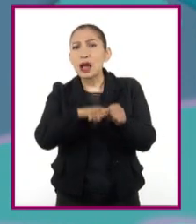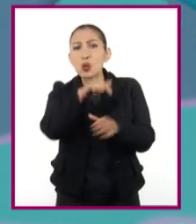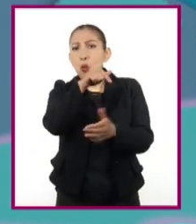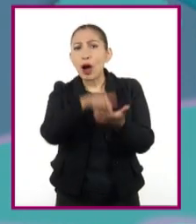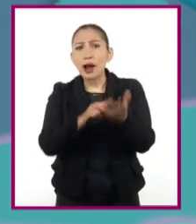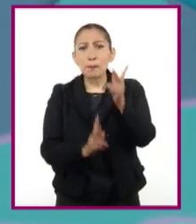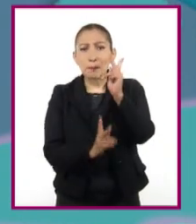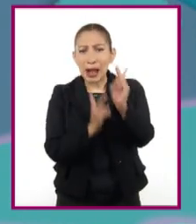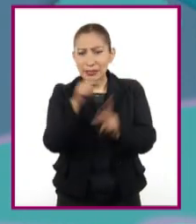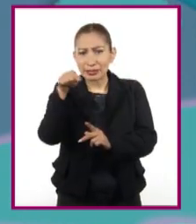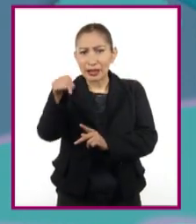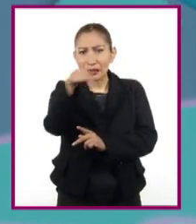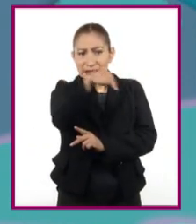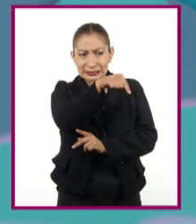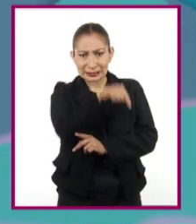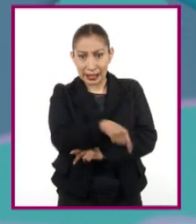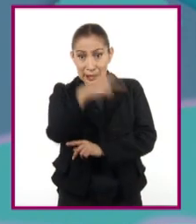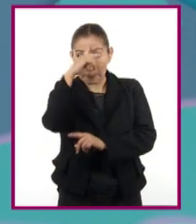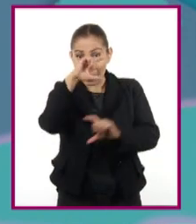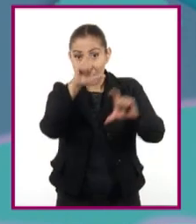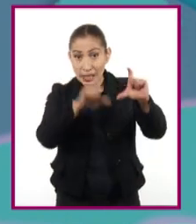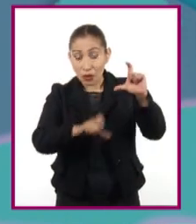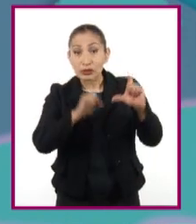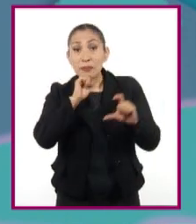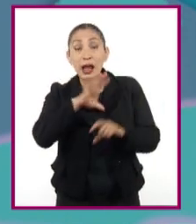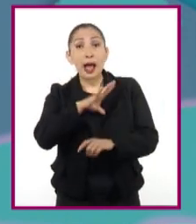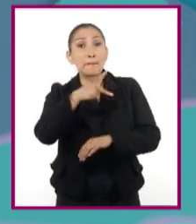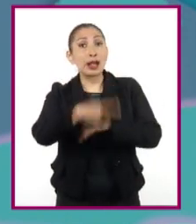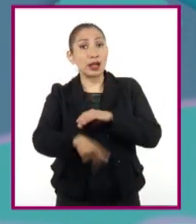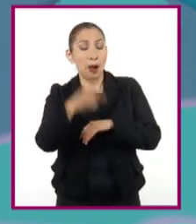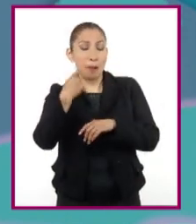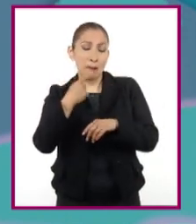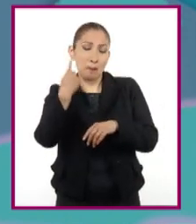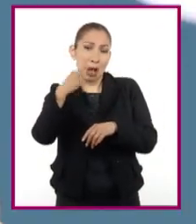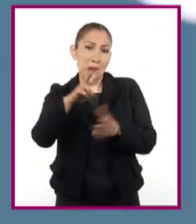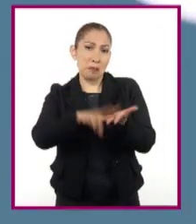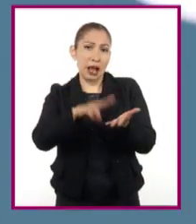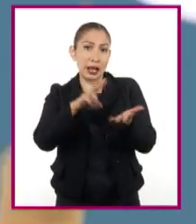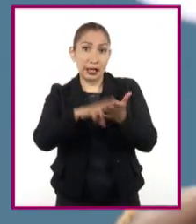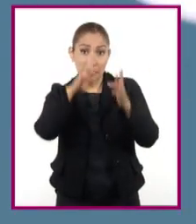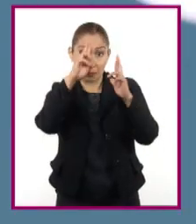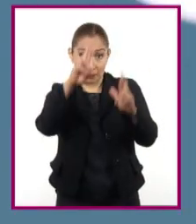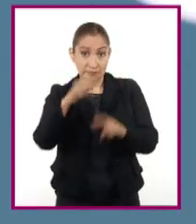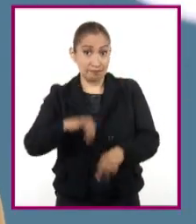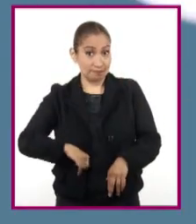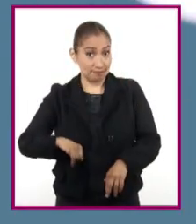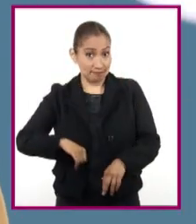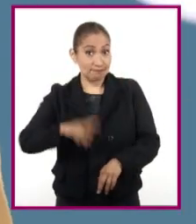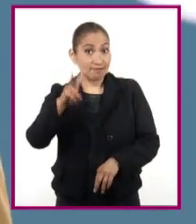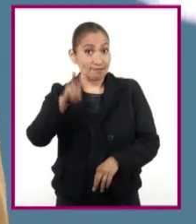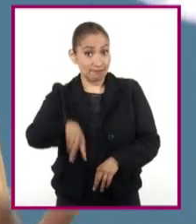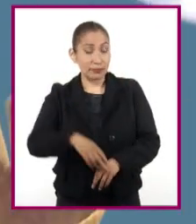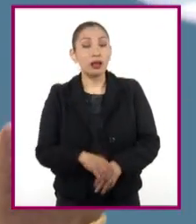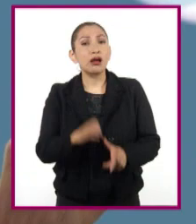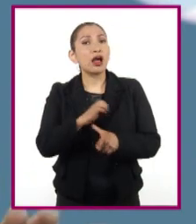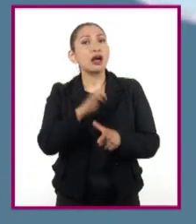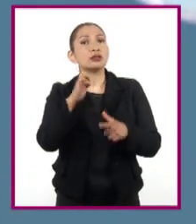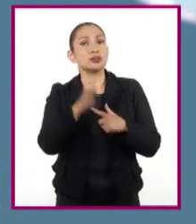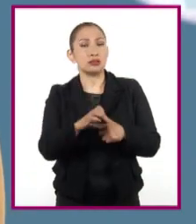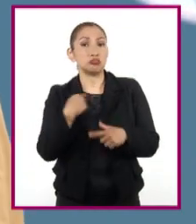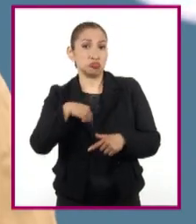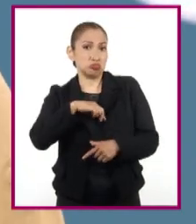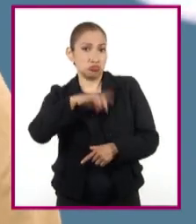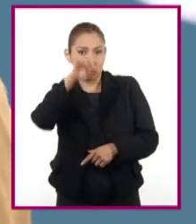están en peligro de extinción en México para valorarlas y respetarlas. Suena interesante, ¿verdad? Entonces